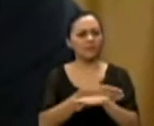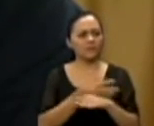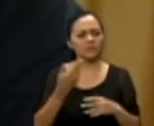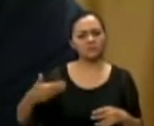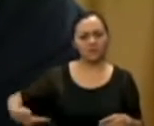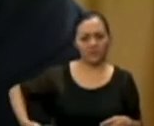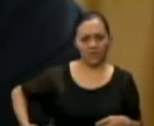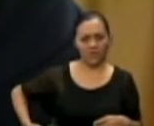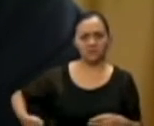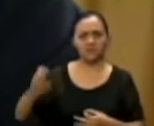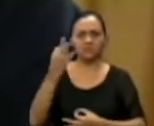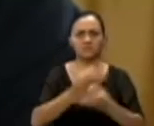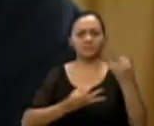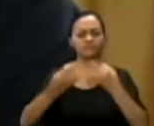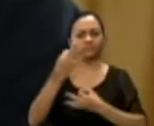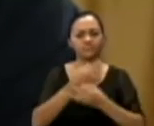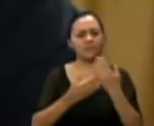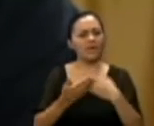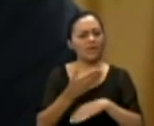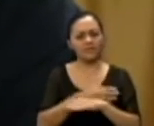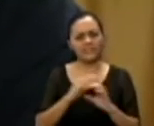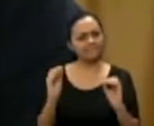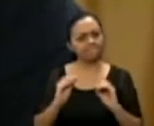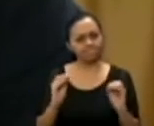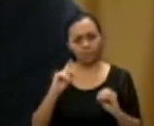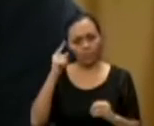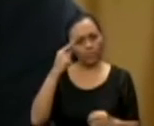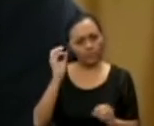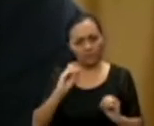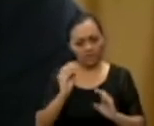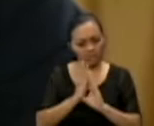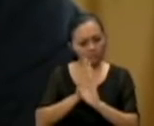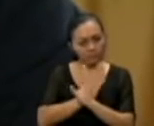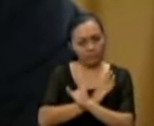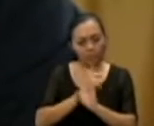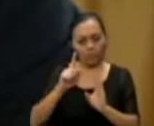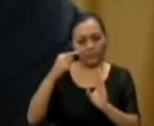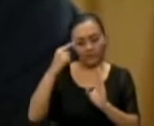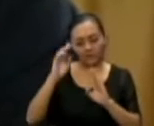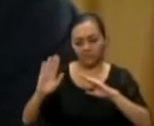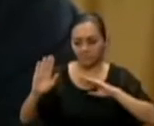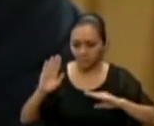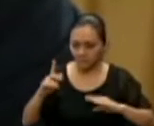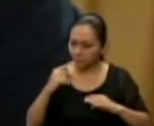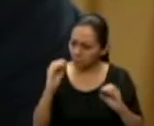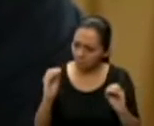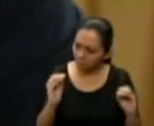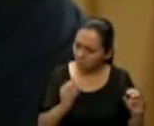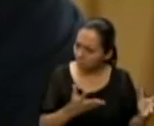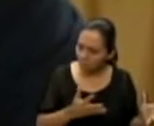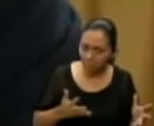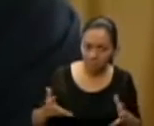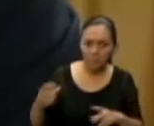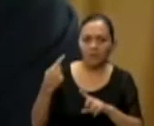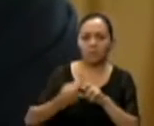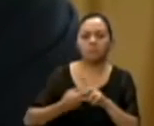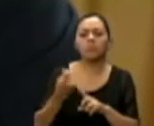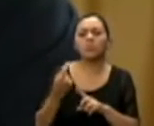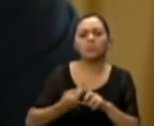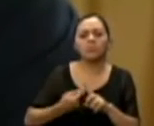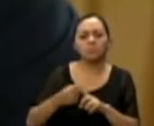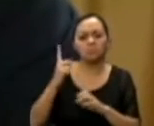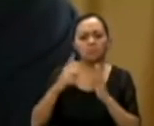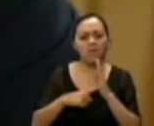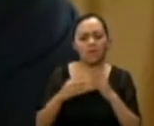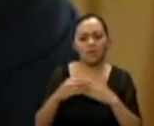era muy pequeña ante nuestro gobierno cada paciente nos cuesta más de mentadas mensuales el tratamiento y cuando yo preguntaba